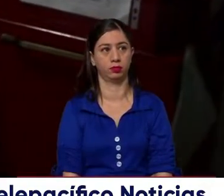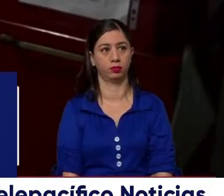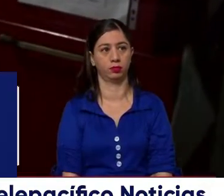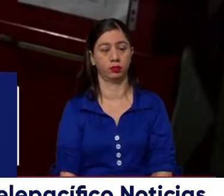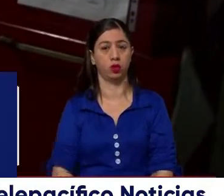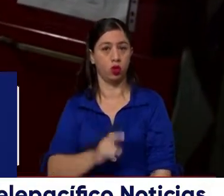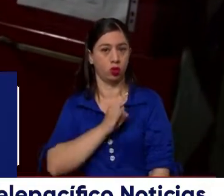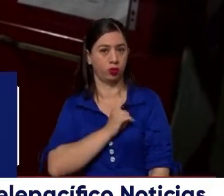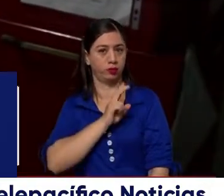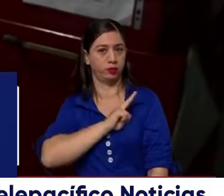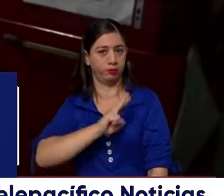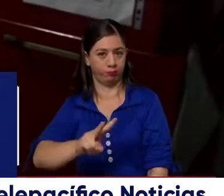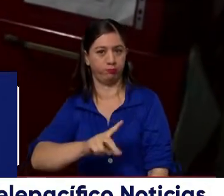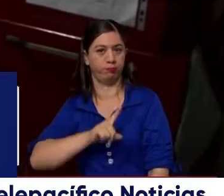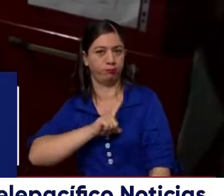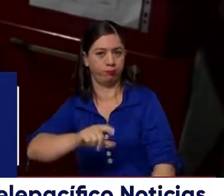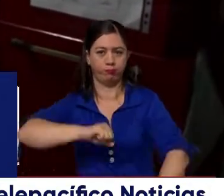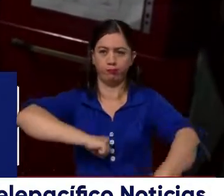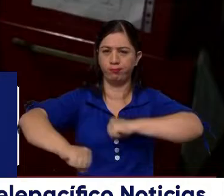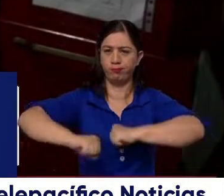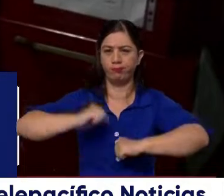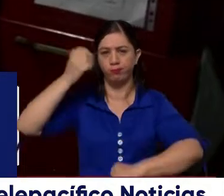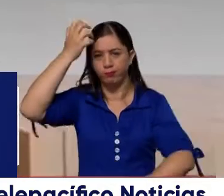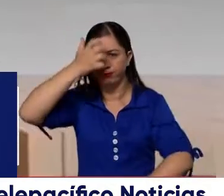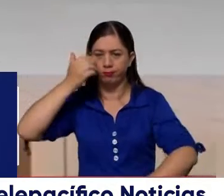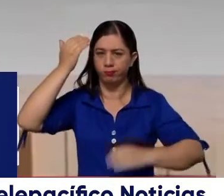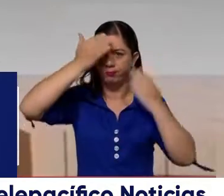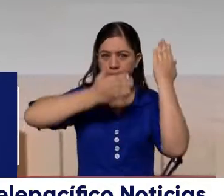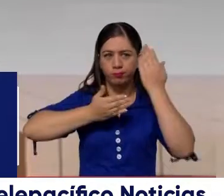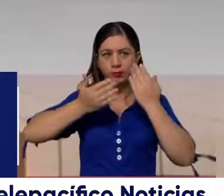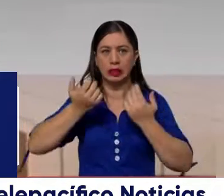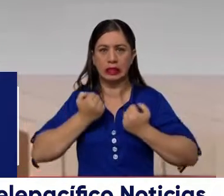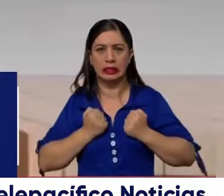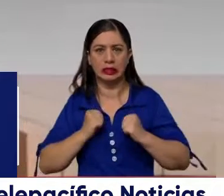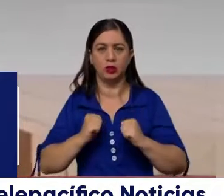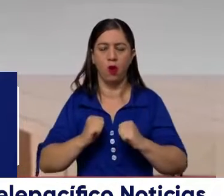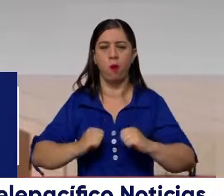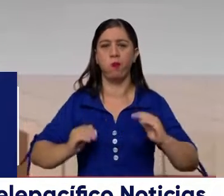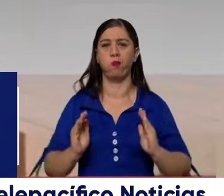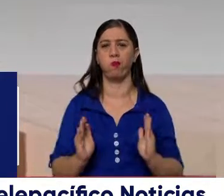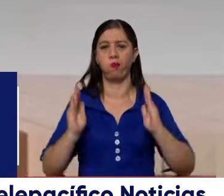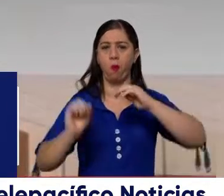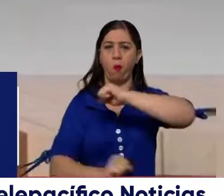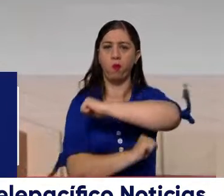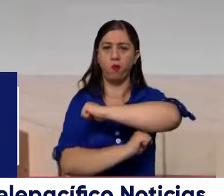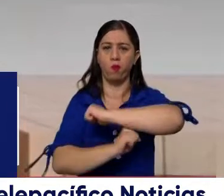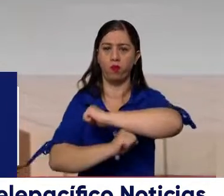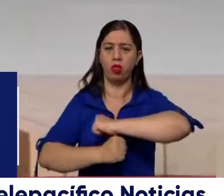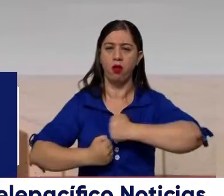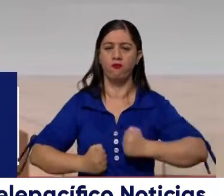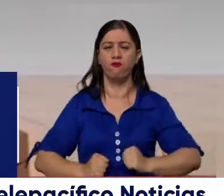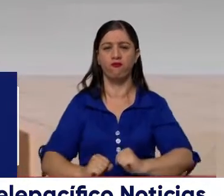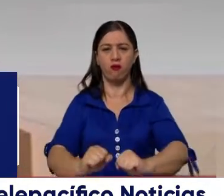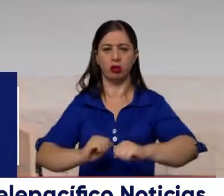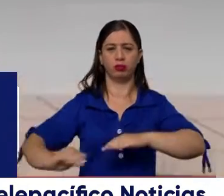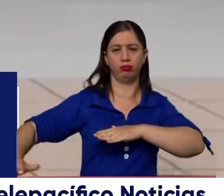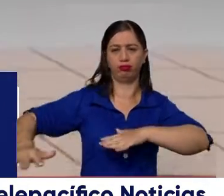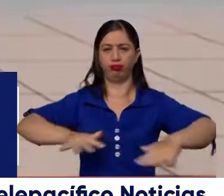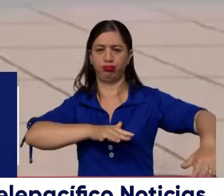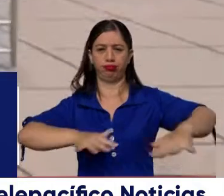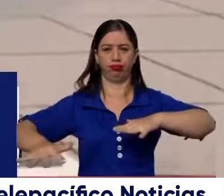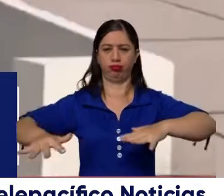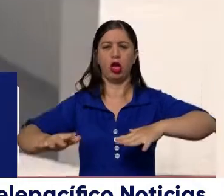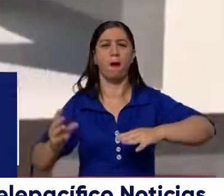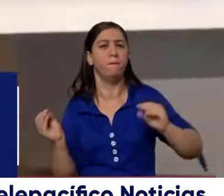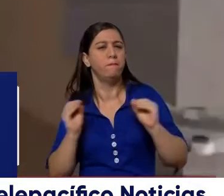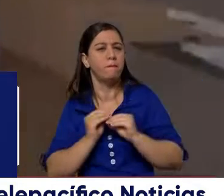La Universidad del Valle lidera el estudio que pretende reducir el esfuerzo al que se somete una estructura durante un sismo e incrementar su seguridad. La idea